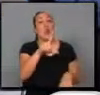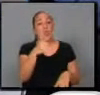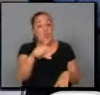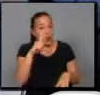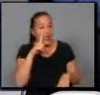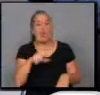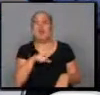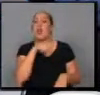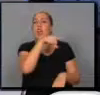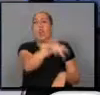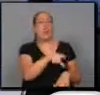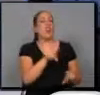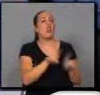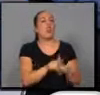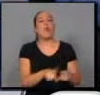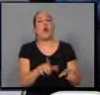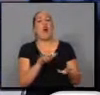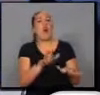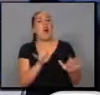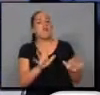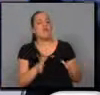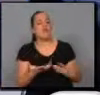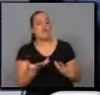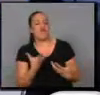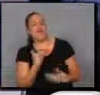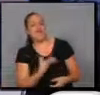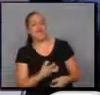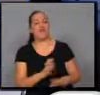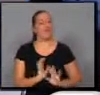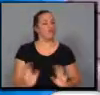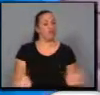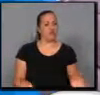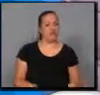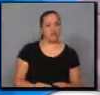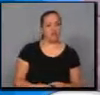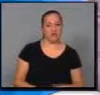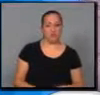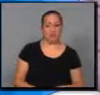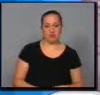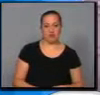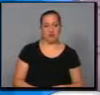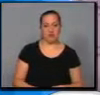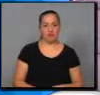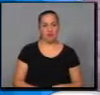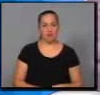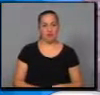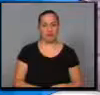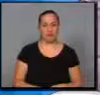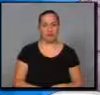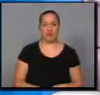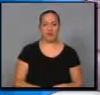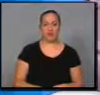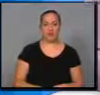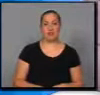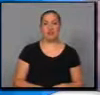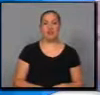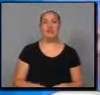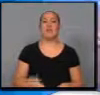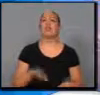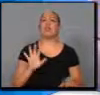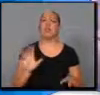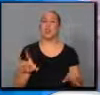mujer. Él es un amargo. Así en el buen sentido de la palabra. Es un tipo. Tiene buen sentido. Es un tipo corto. Es amargo. Es un